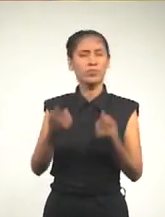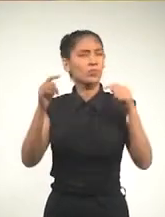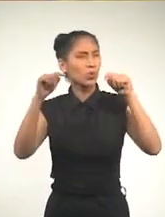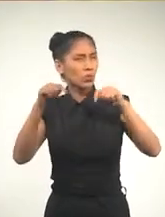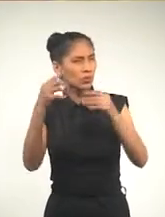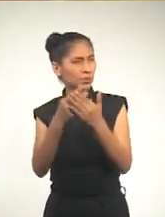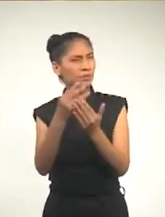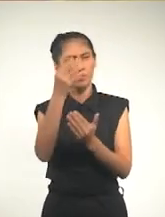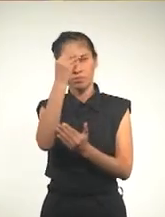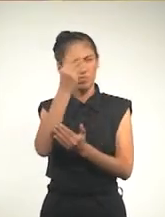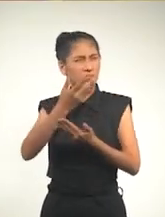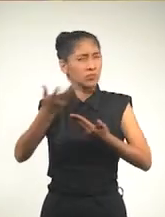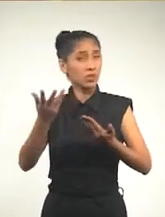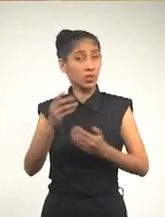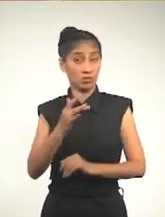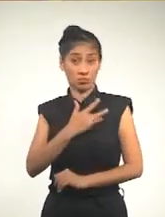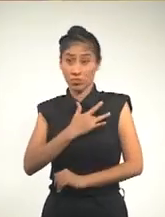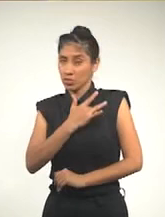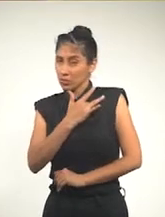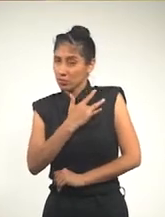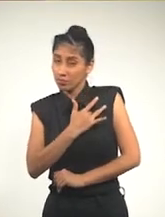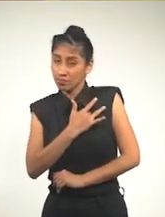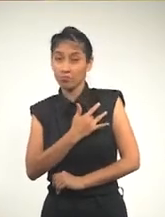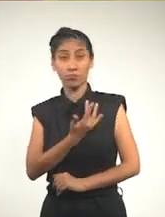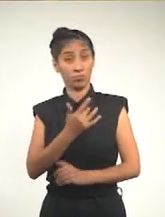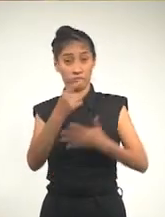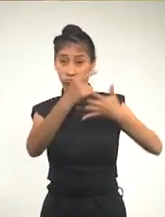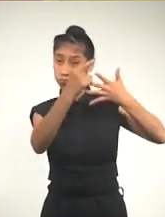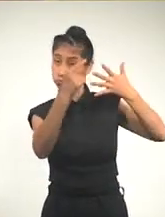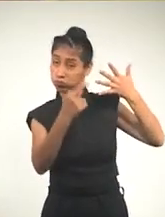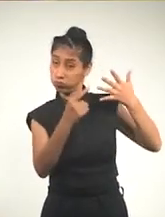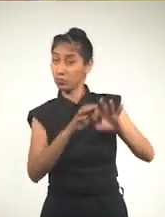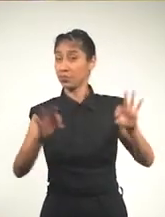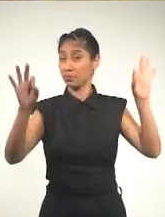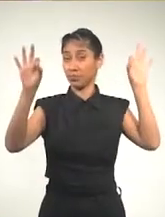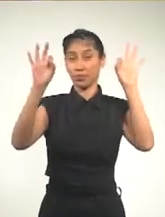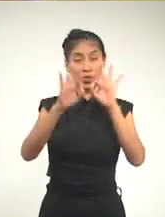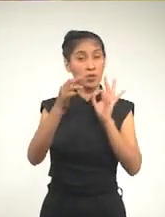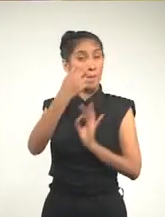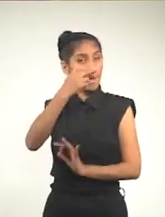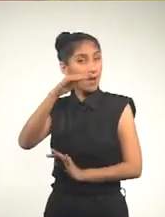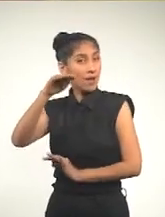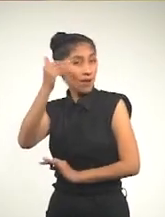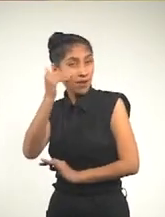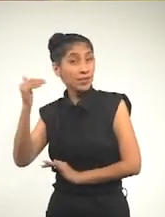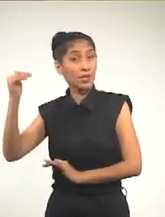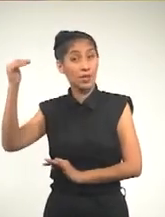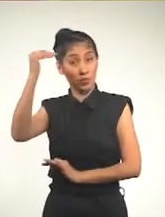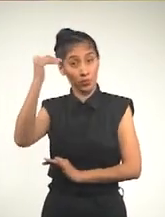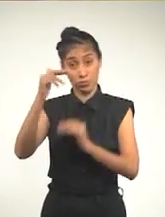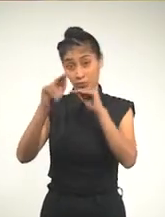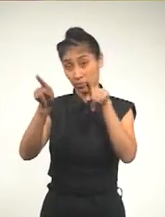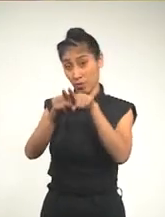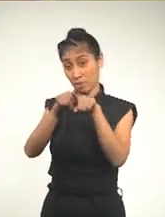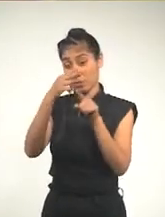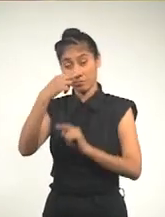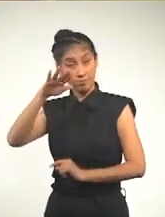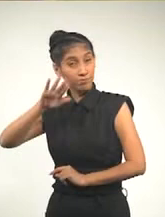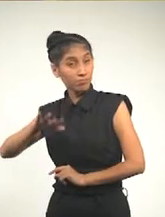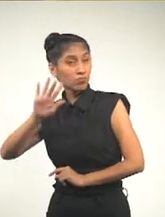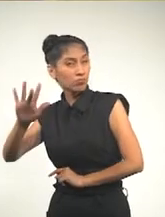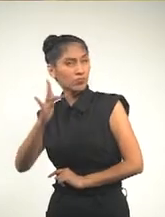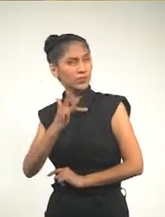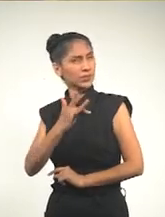Héctor. Hoy hemos hablado sobre las emociones, ya que ellas son muy importantes, tanto para los adultos como para las niñas y los